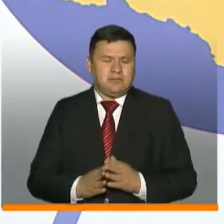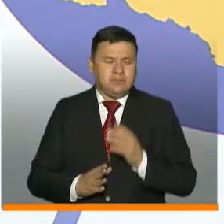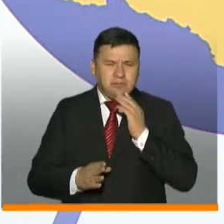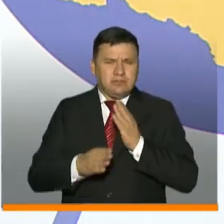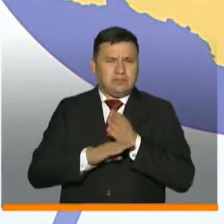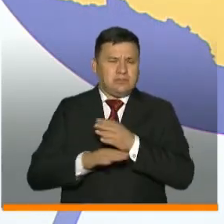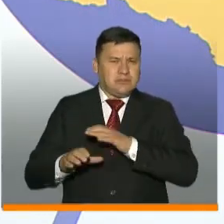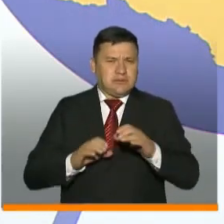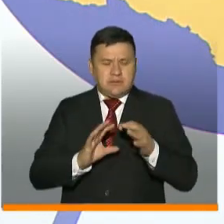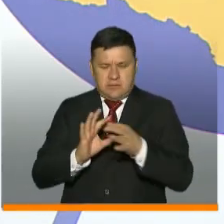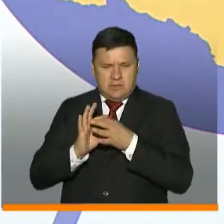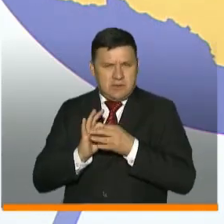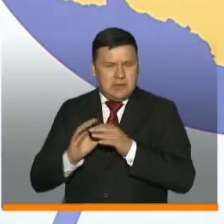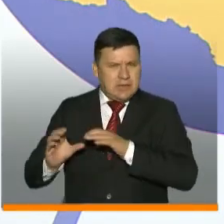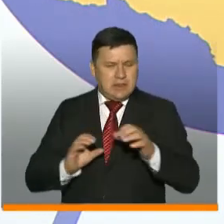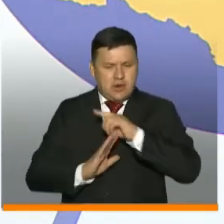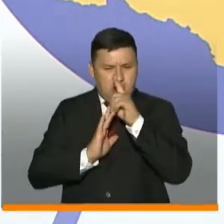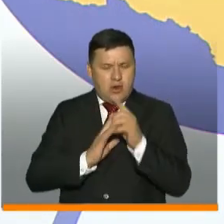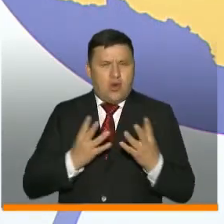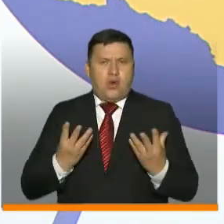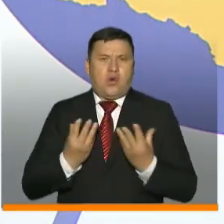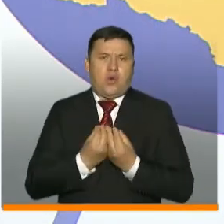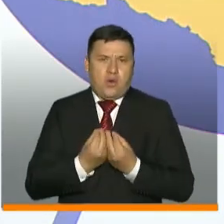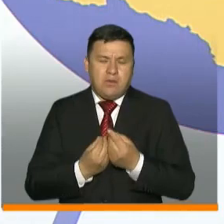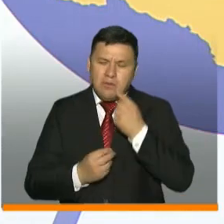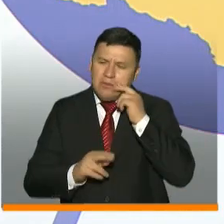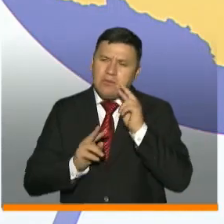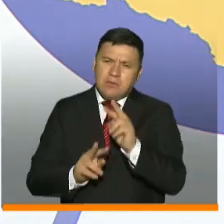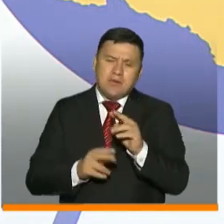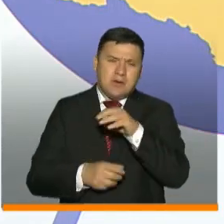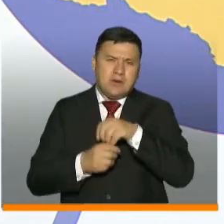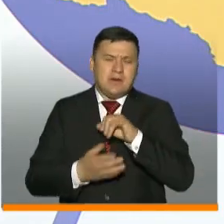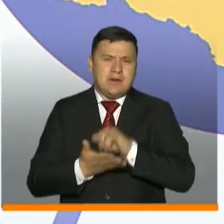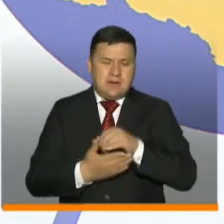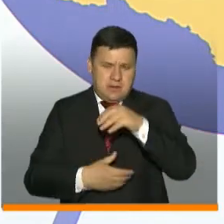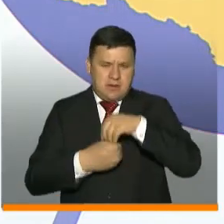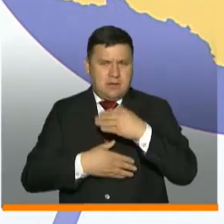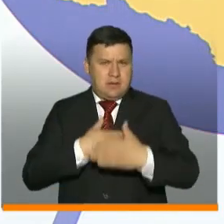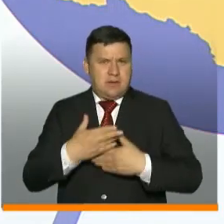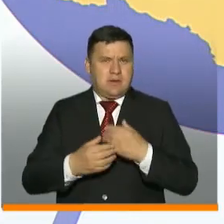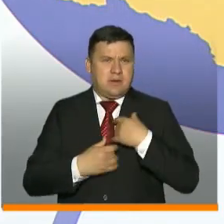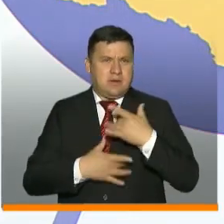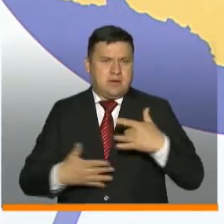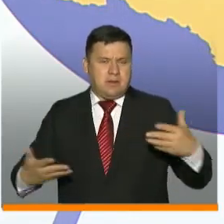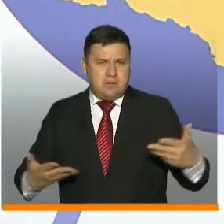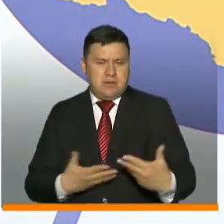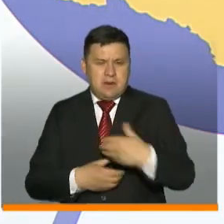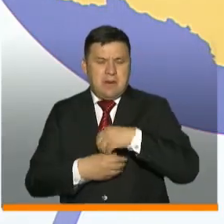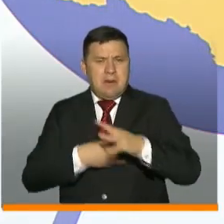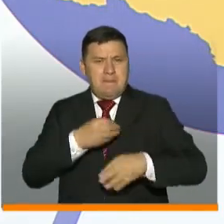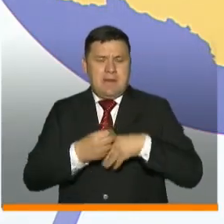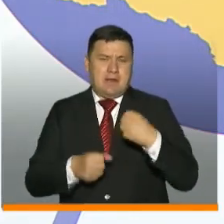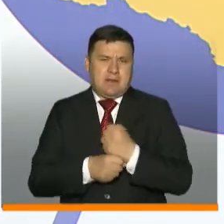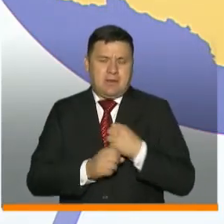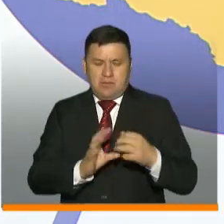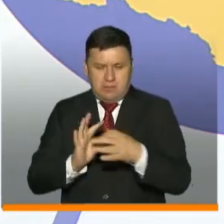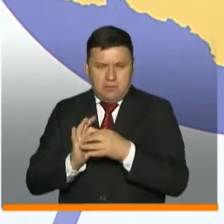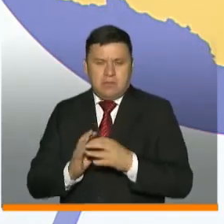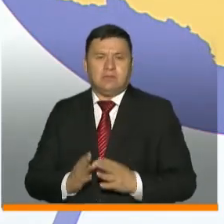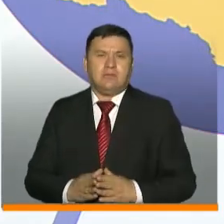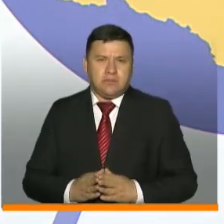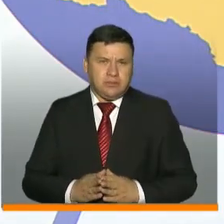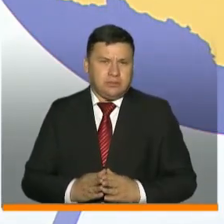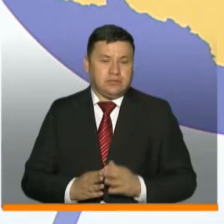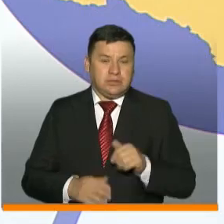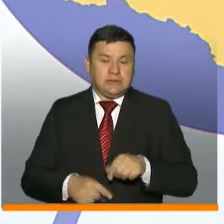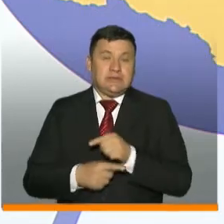de las acciones conjuntas, acciones integrales. Como lo hemos dicho, Ayudarnos Hace Bien suma solidaridad y suma trabajo colectivo.